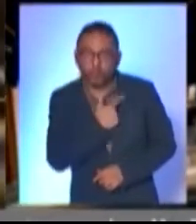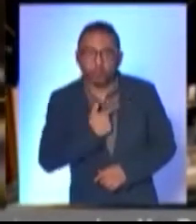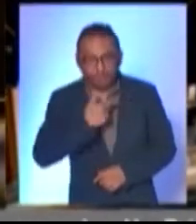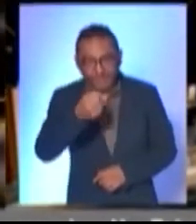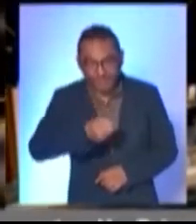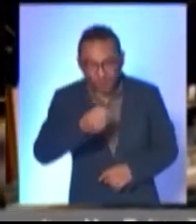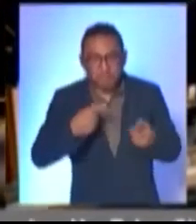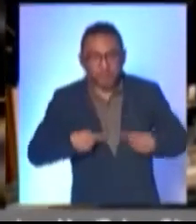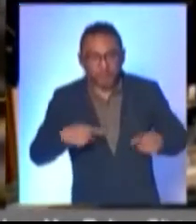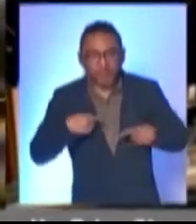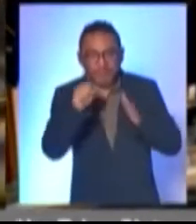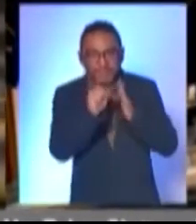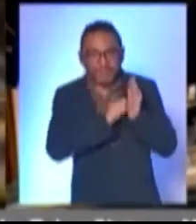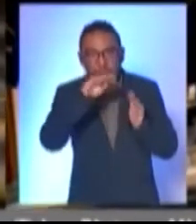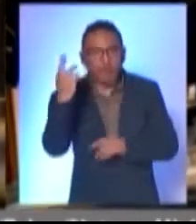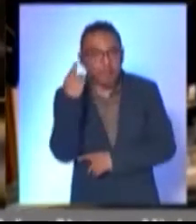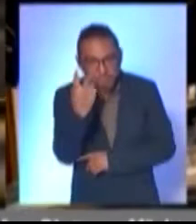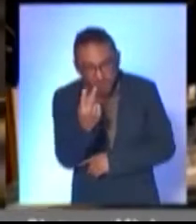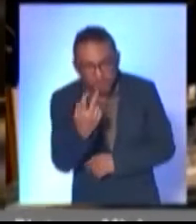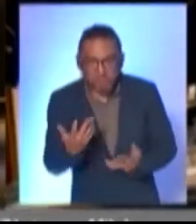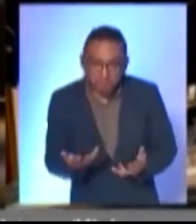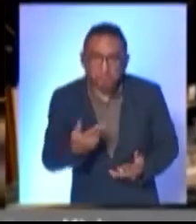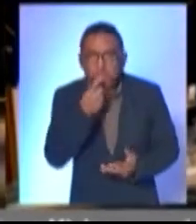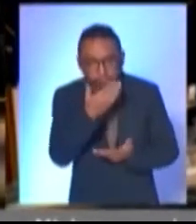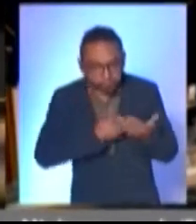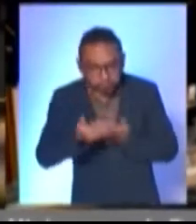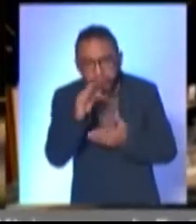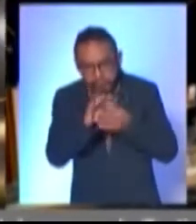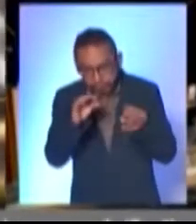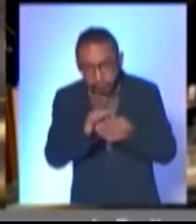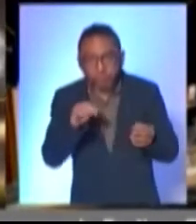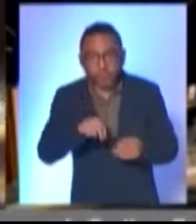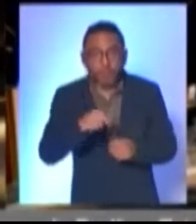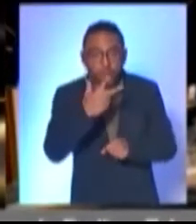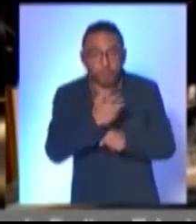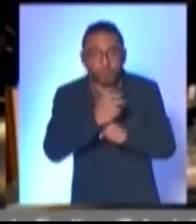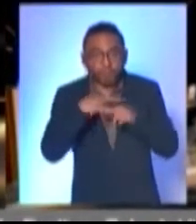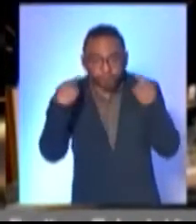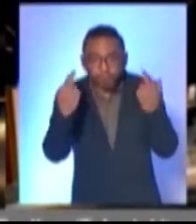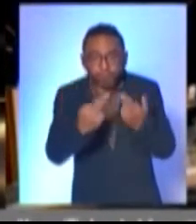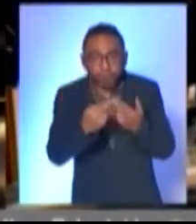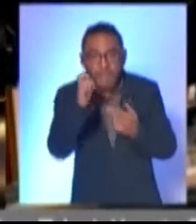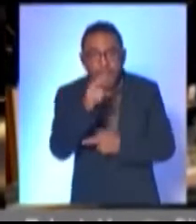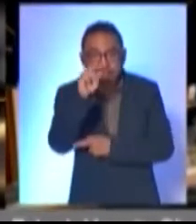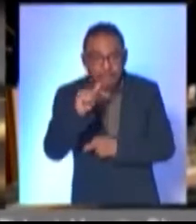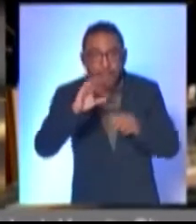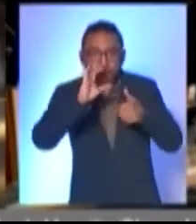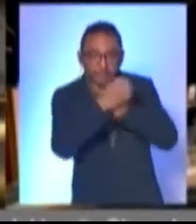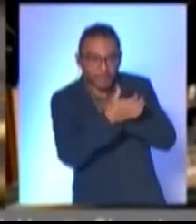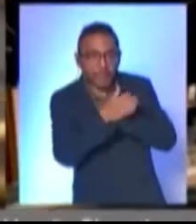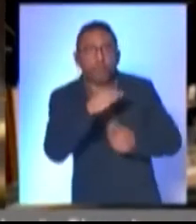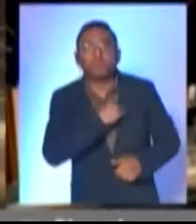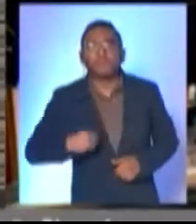amigos que siguen la señal del Sistema Michoacano de Radio y Televisión. Bueno, para compartir con ustedes que en el marco de la octava sesión extraordinaria del Comité Municipal de Salud de